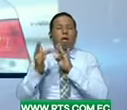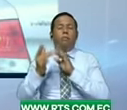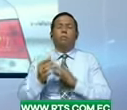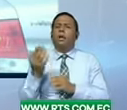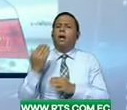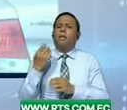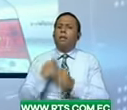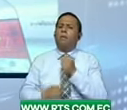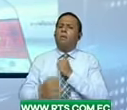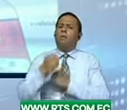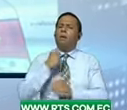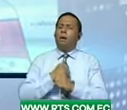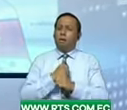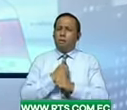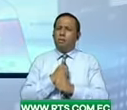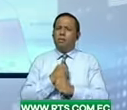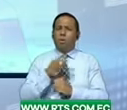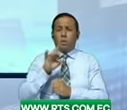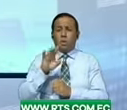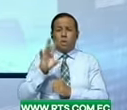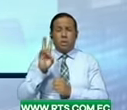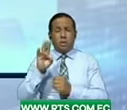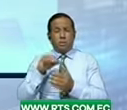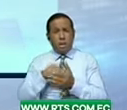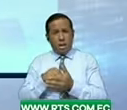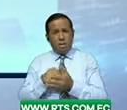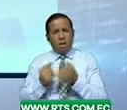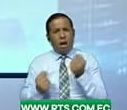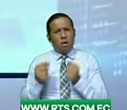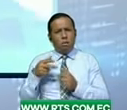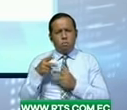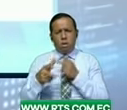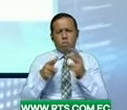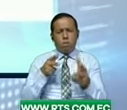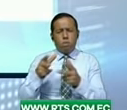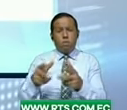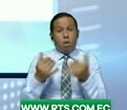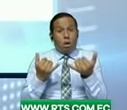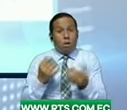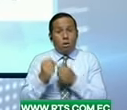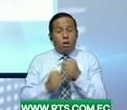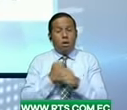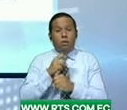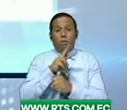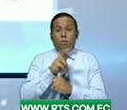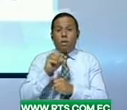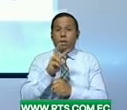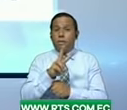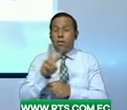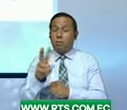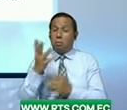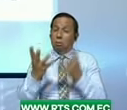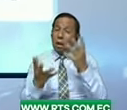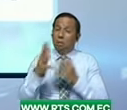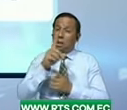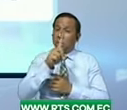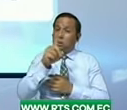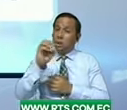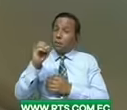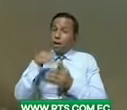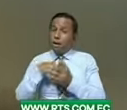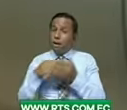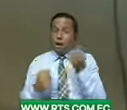salieron 87.000 vehículos a las playas. Para este feriado del 2022 se estima que partan 100.000 unidades. El operativo